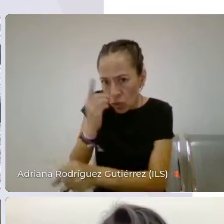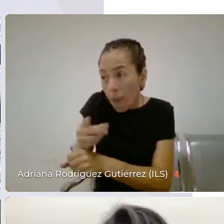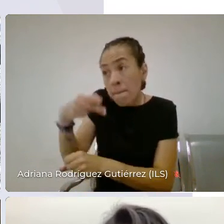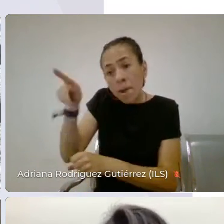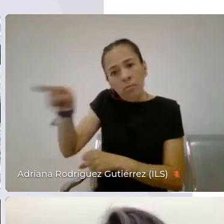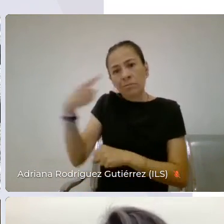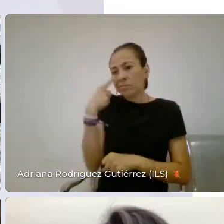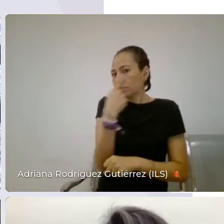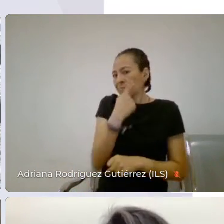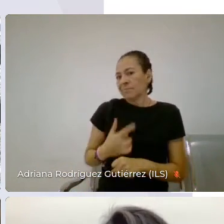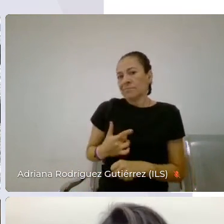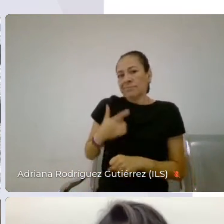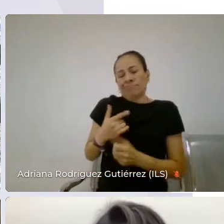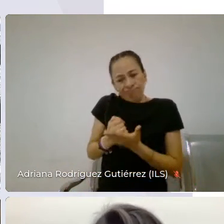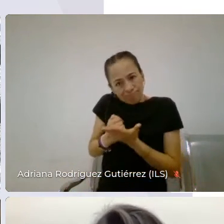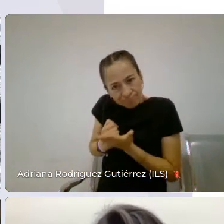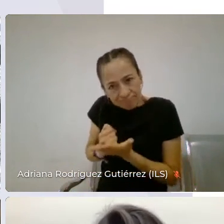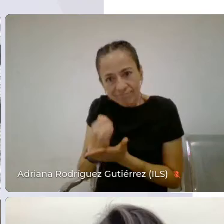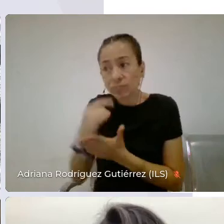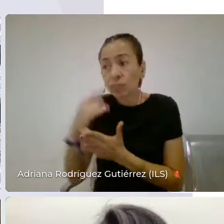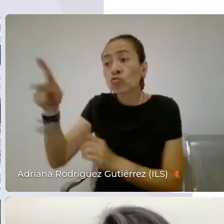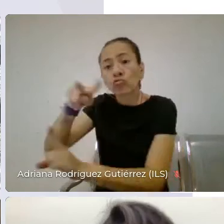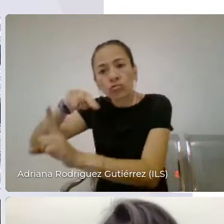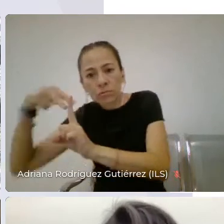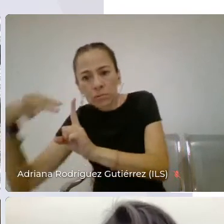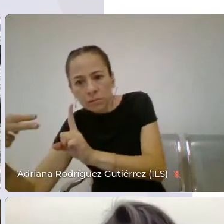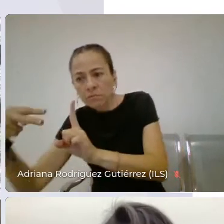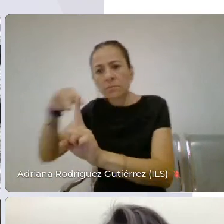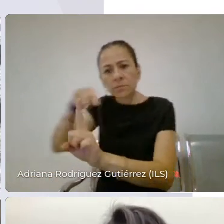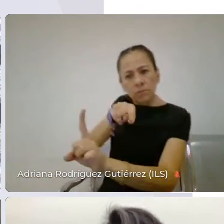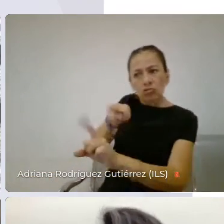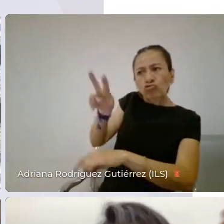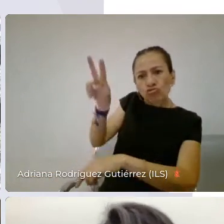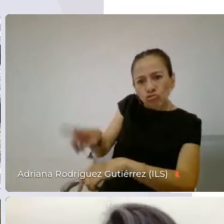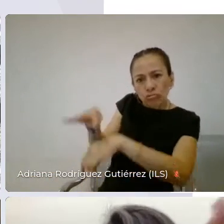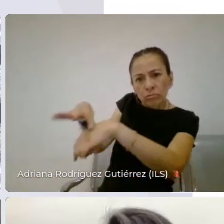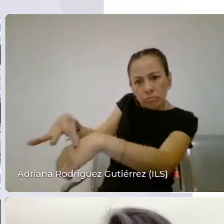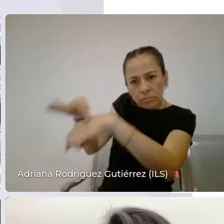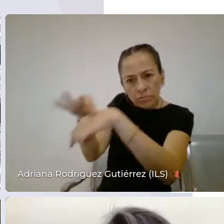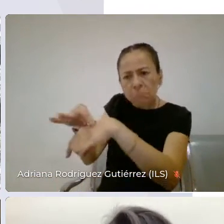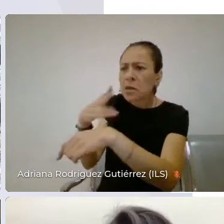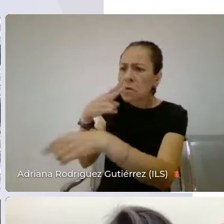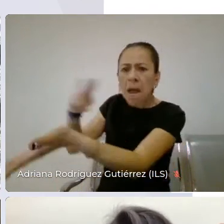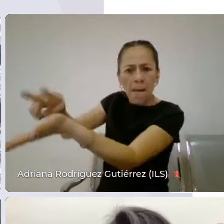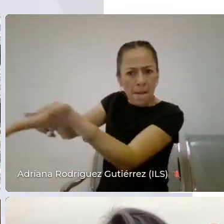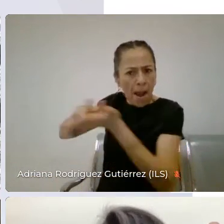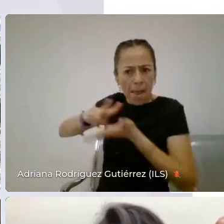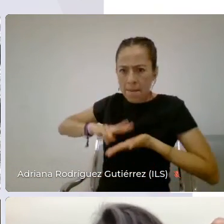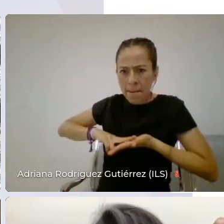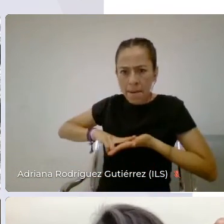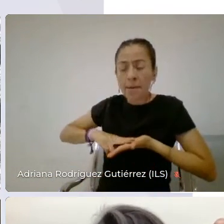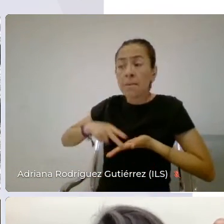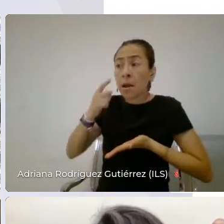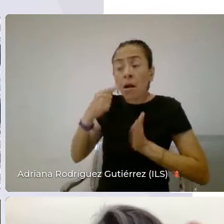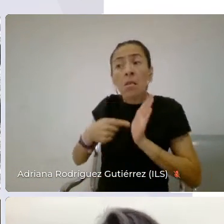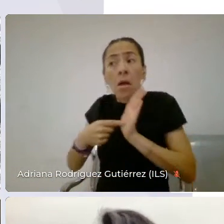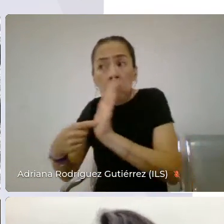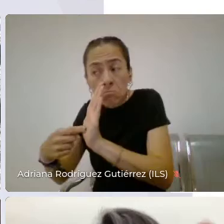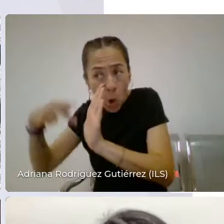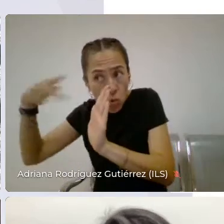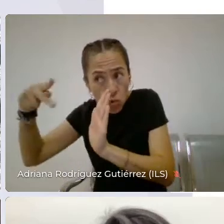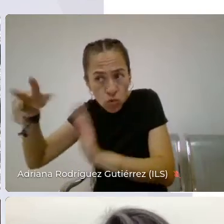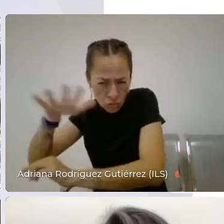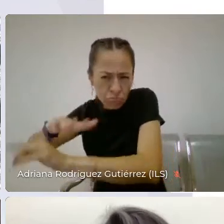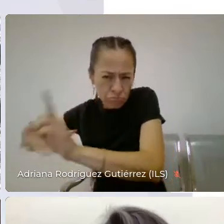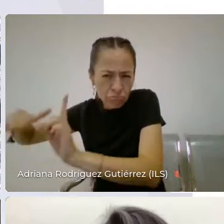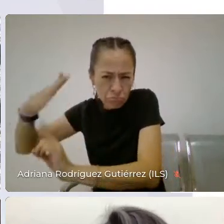mía, pero que sepas que esta otra existe, que tienes acceso a ella y que incluso si ya tocaste tu realidad, esta también puede ser. Es decir, si